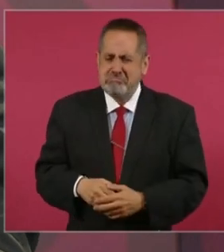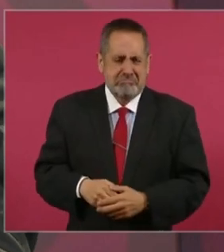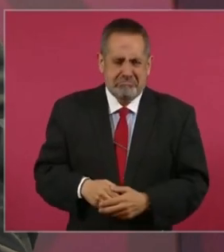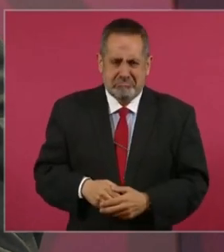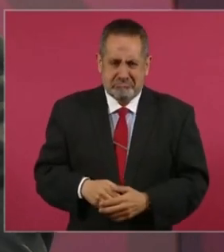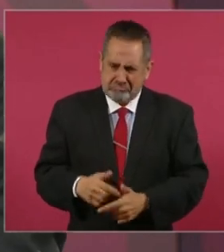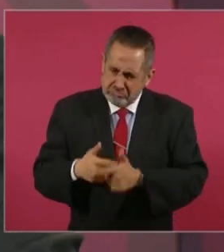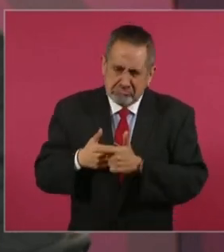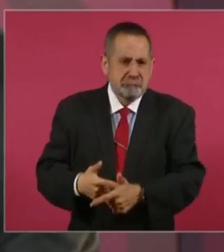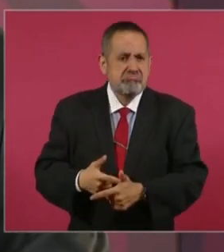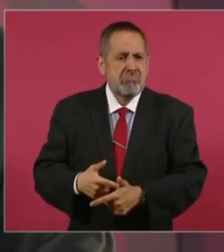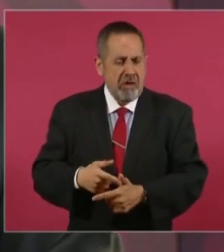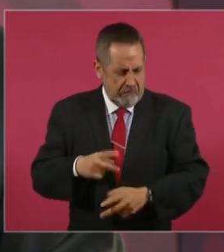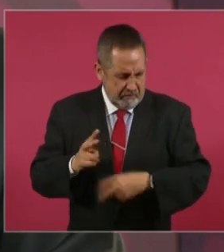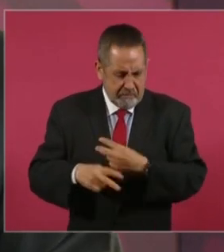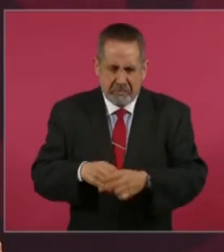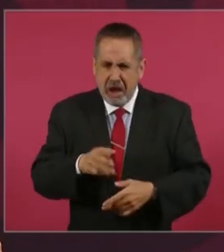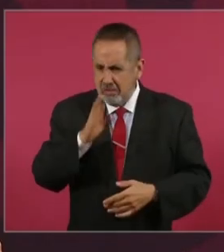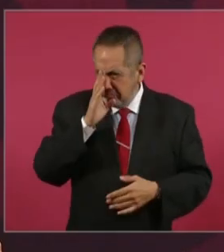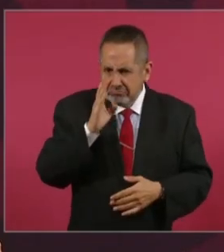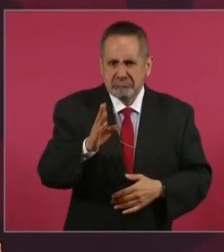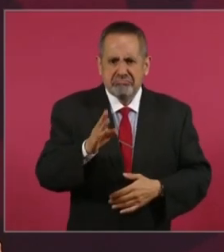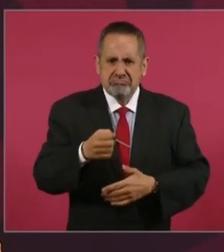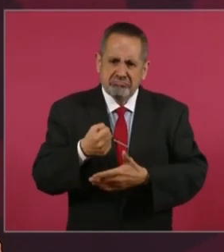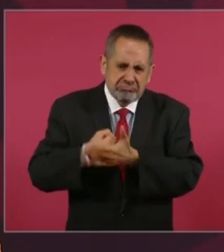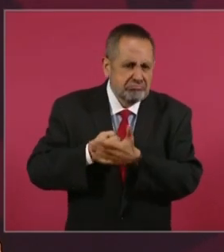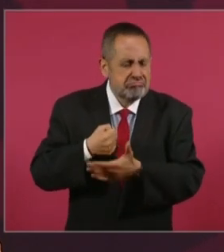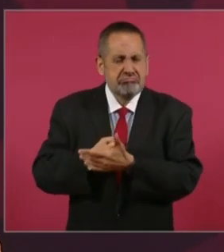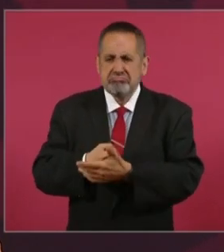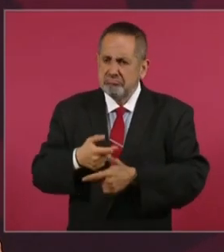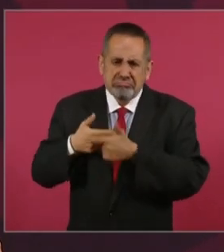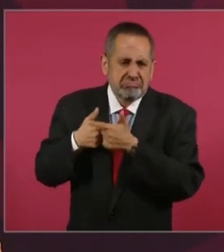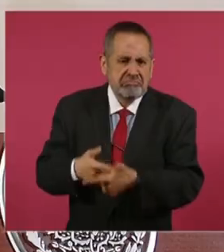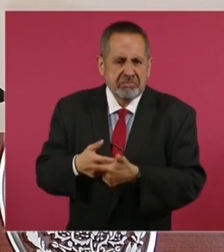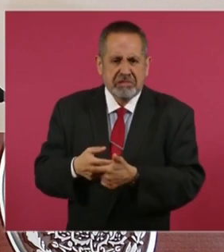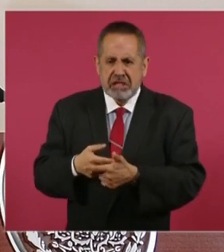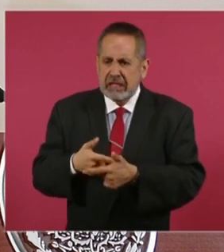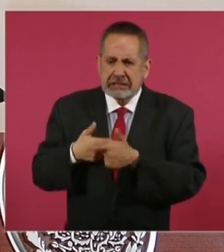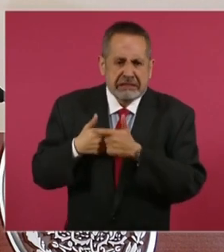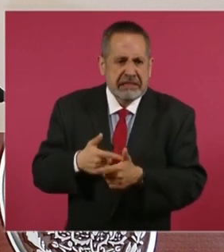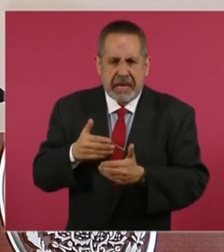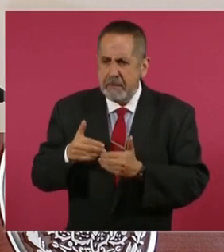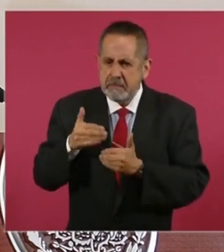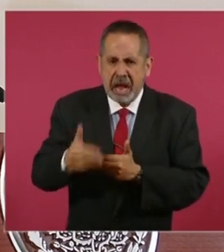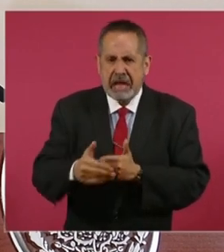es vamos a la lucha, vamos adelante